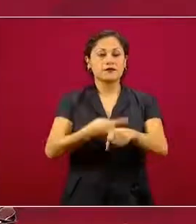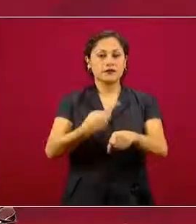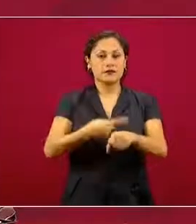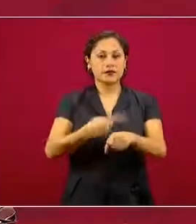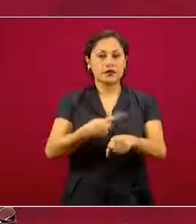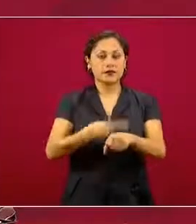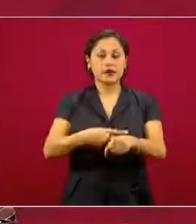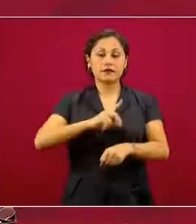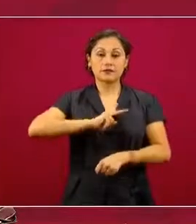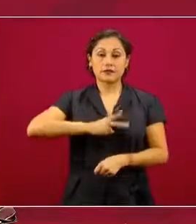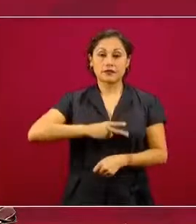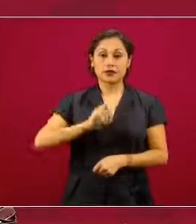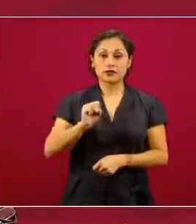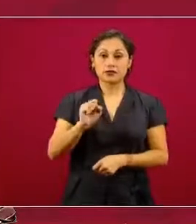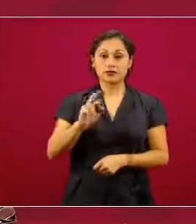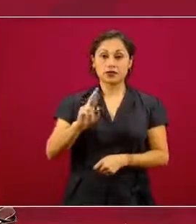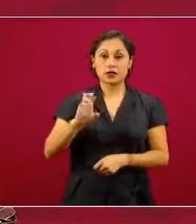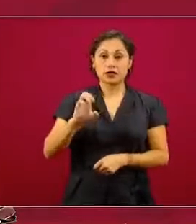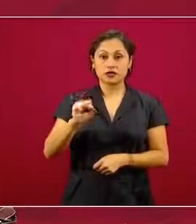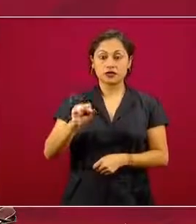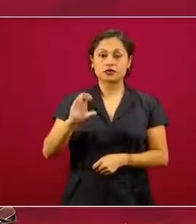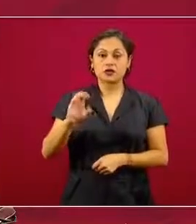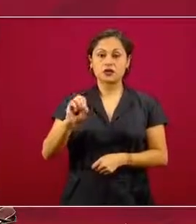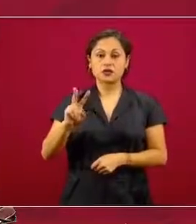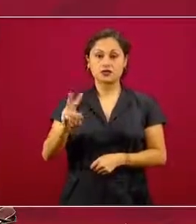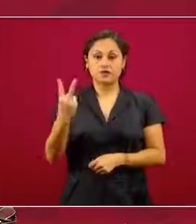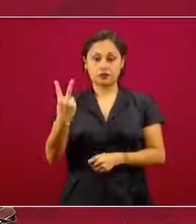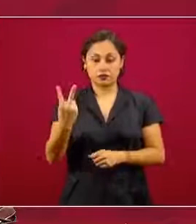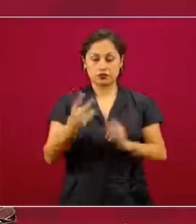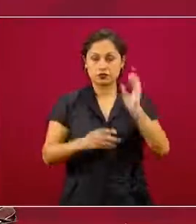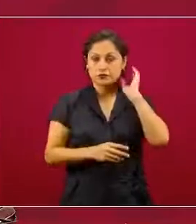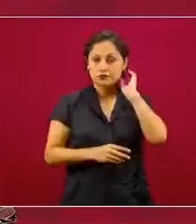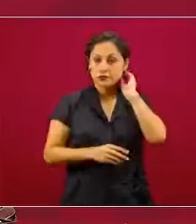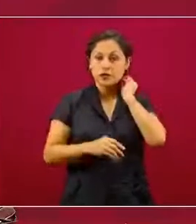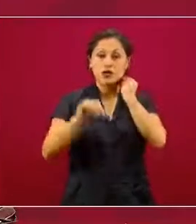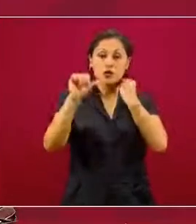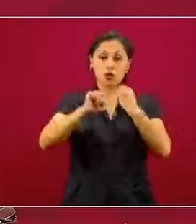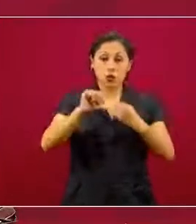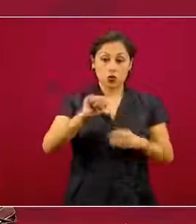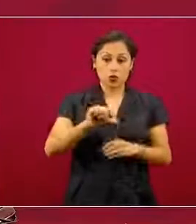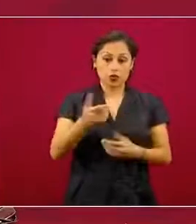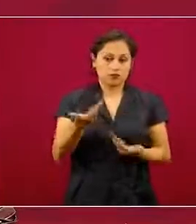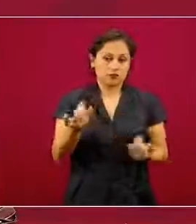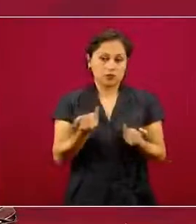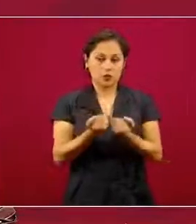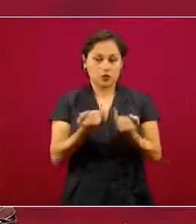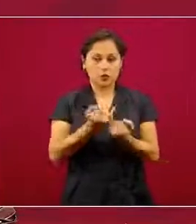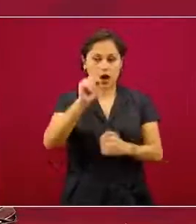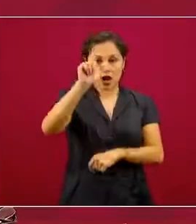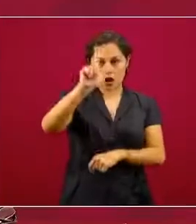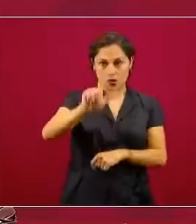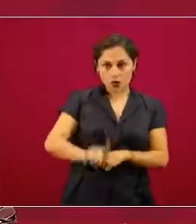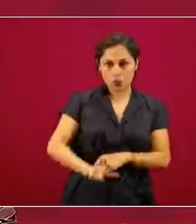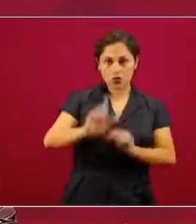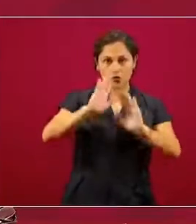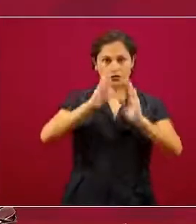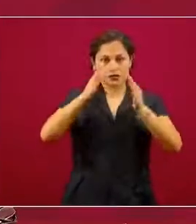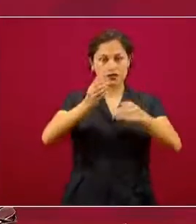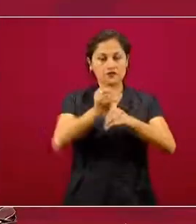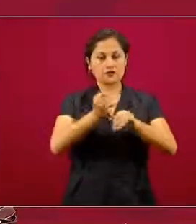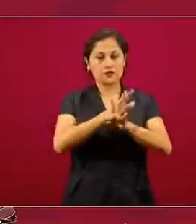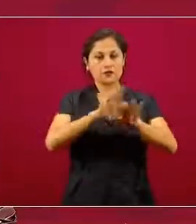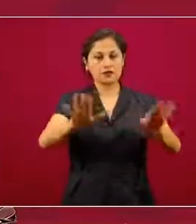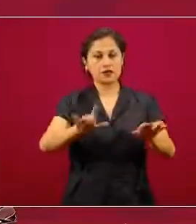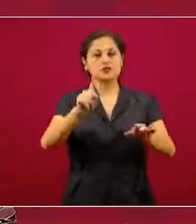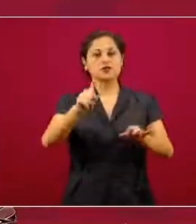nuevo, SARS-CoV-2. Y hoy nos vamos a centrar, como buen lunes, tanto en el informe técnico como en el informe